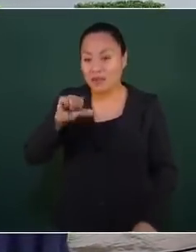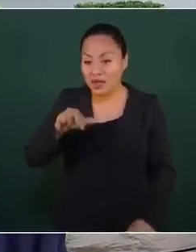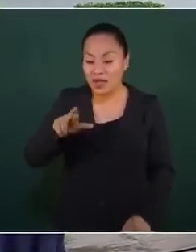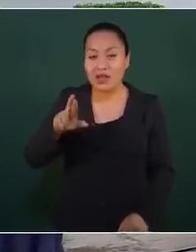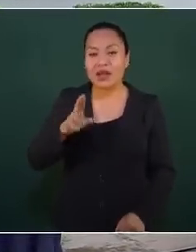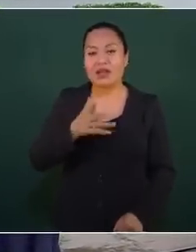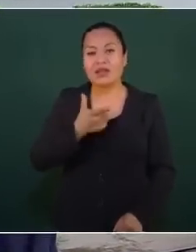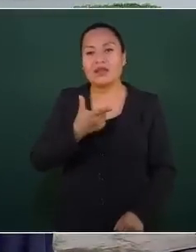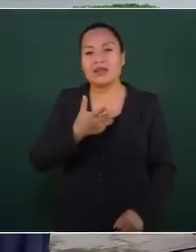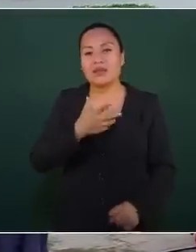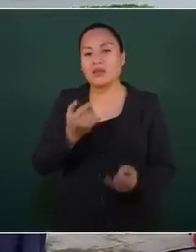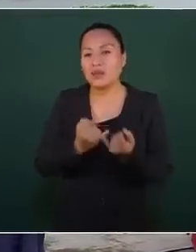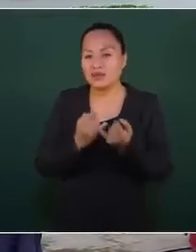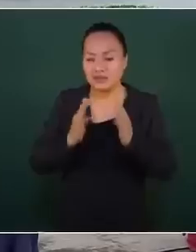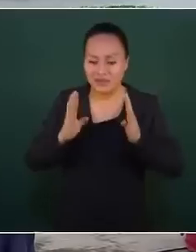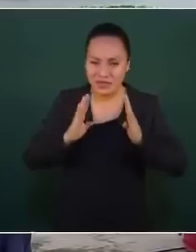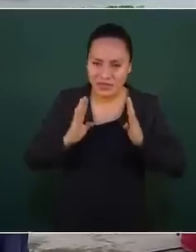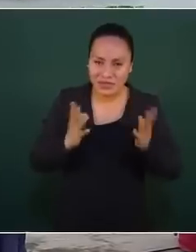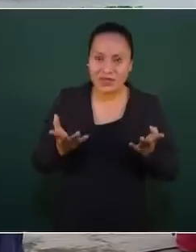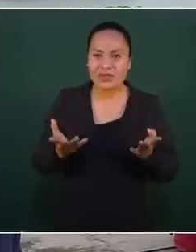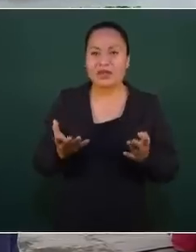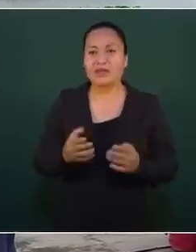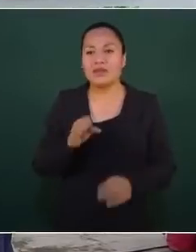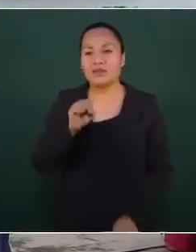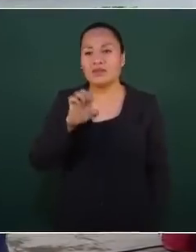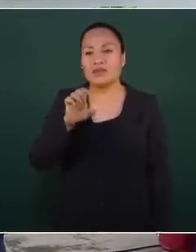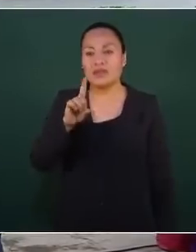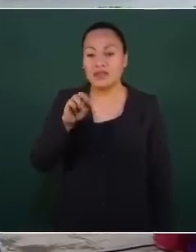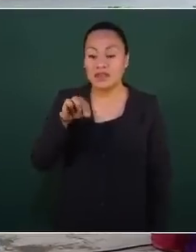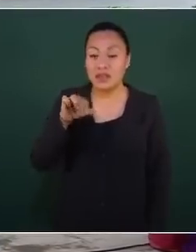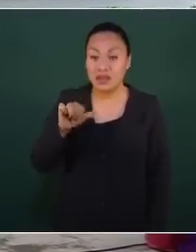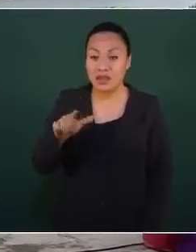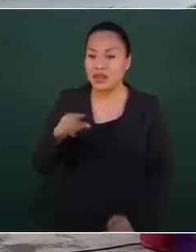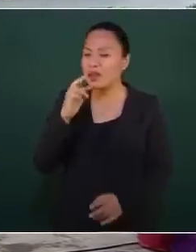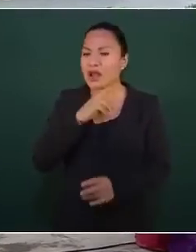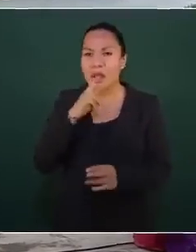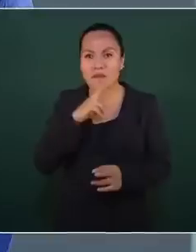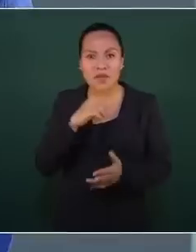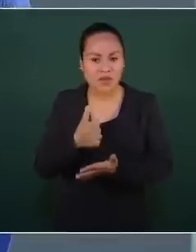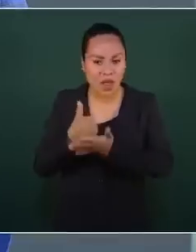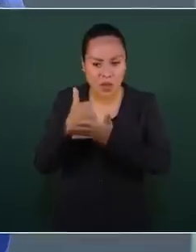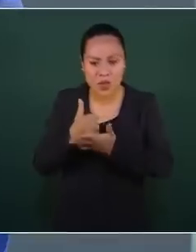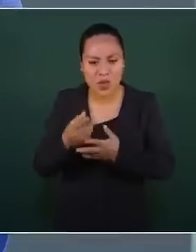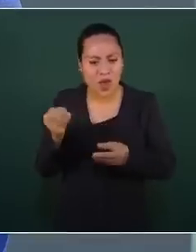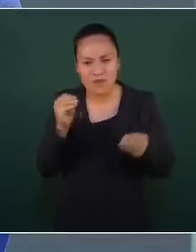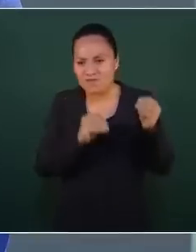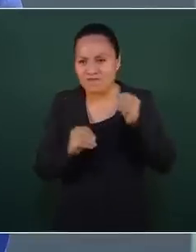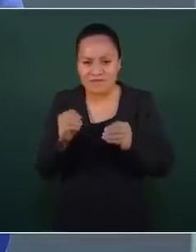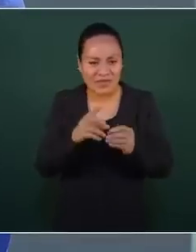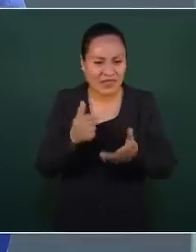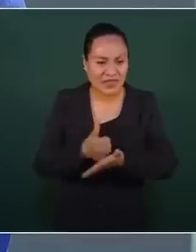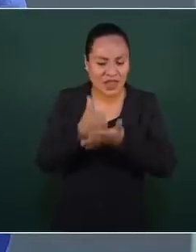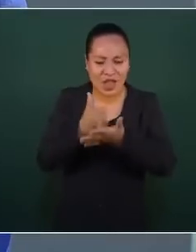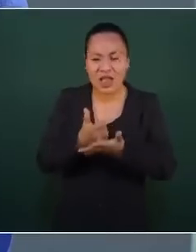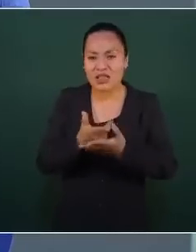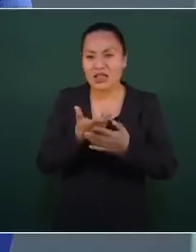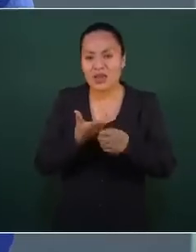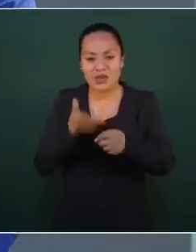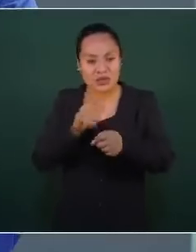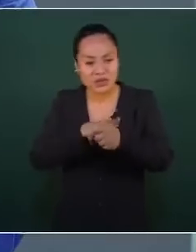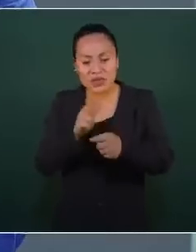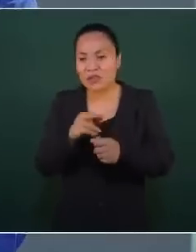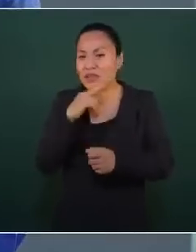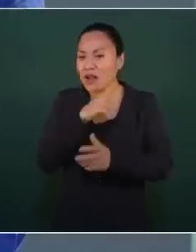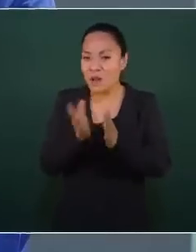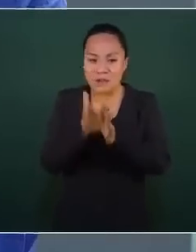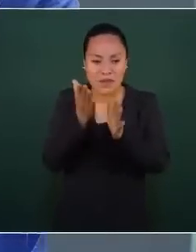Defensa para terminar rápido hospitales. Capacitamos a médicos generales, porque